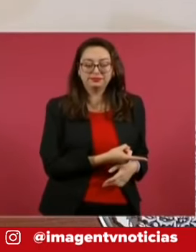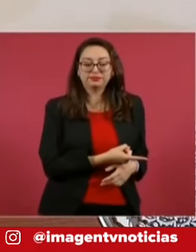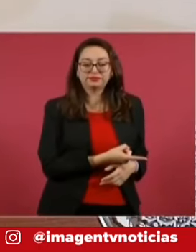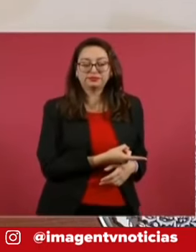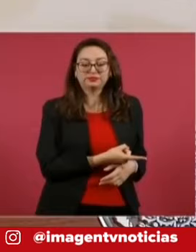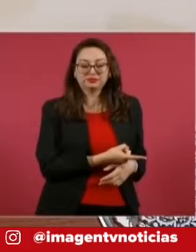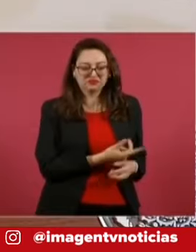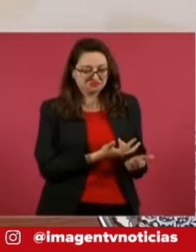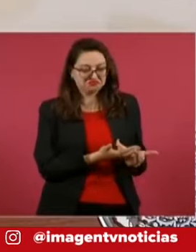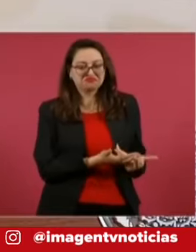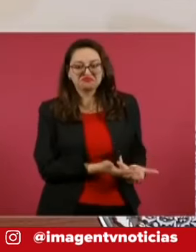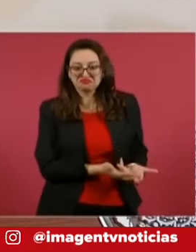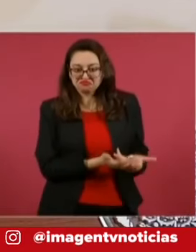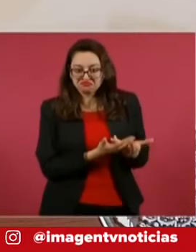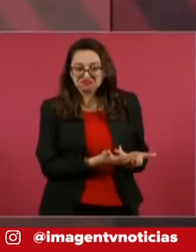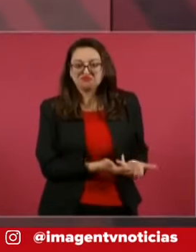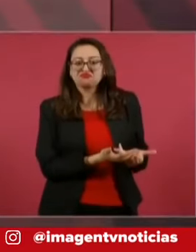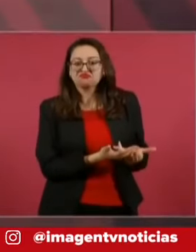de agua.